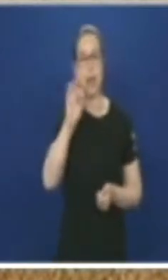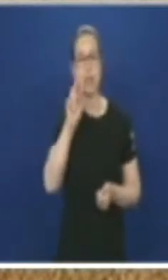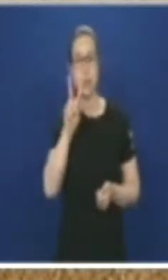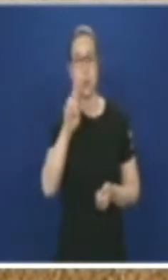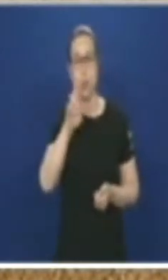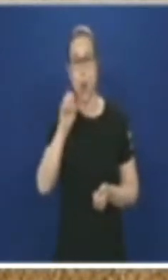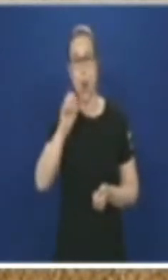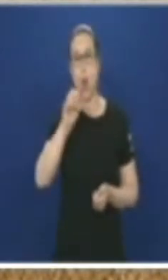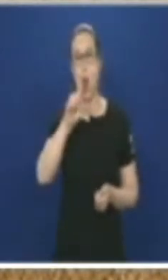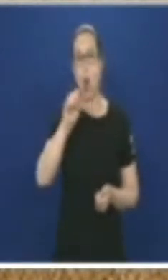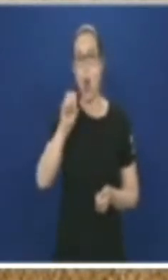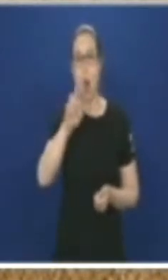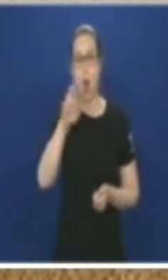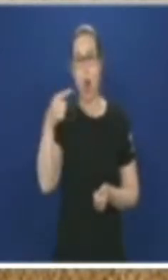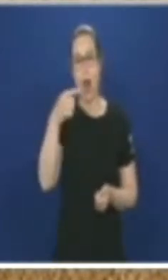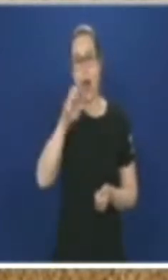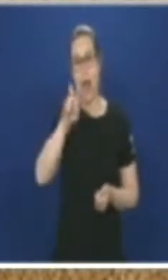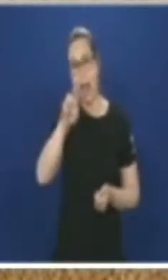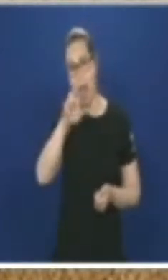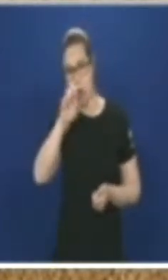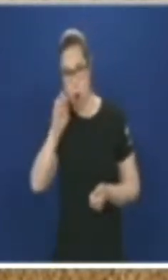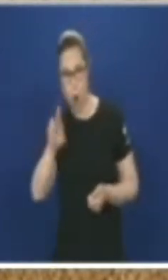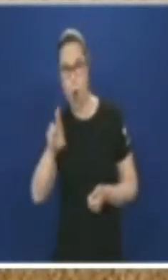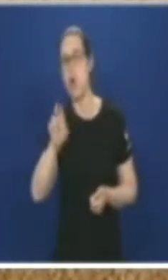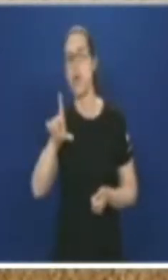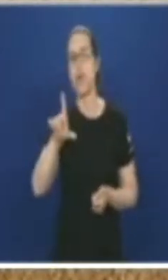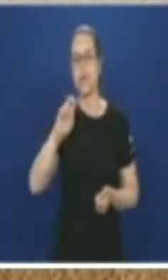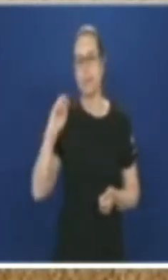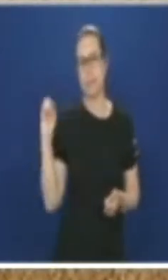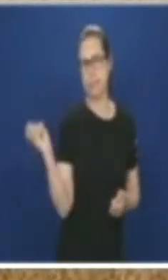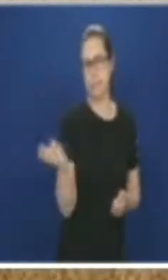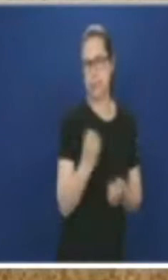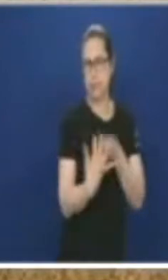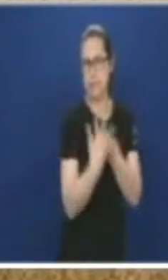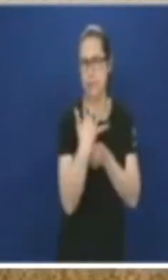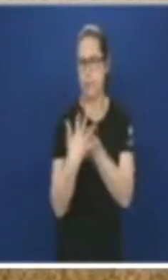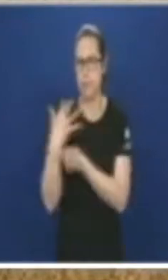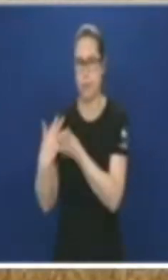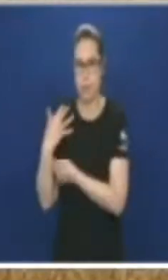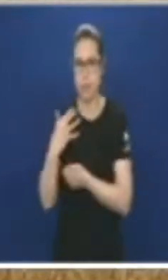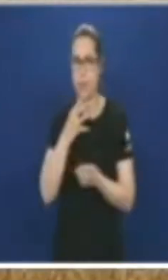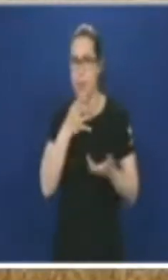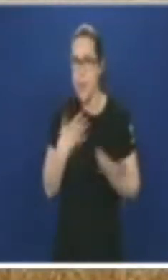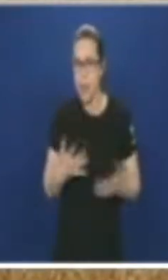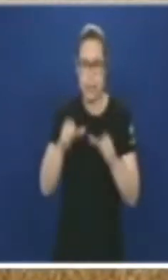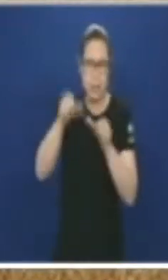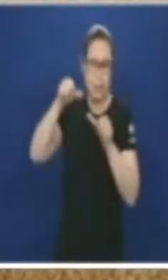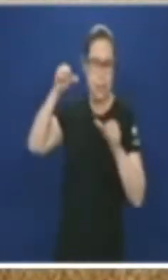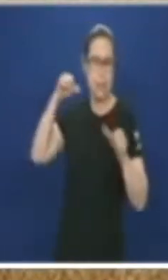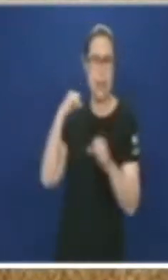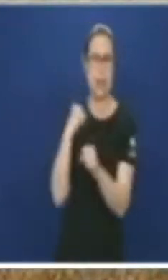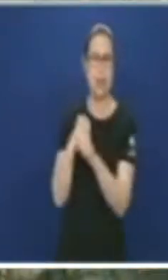López Cuevillas, Ramón Otero Pedrallo e moitos outros. Lembramos o seu labor.